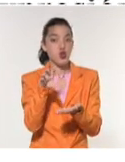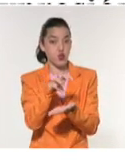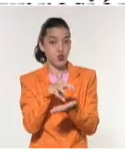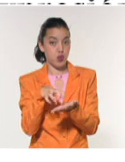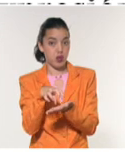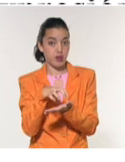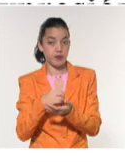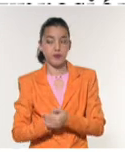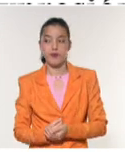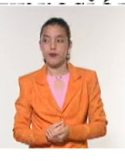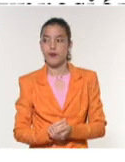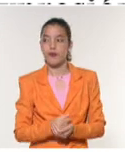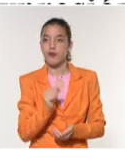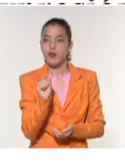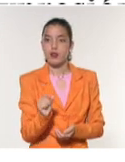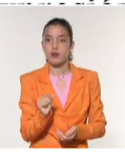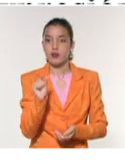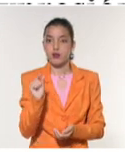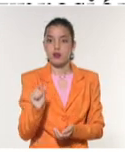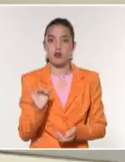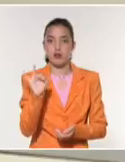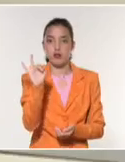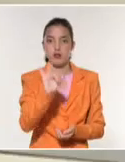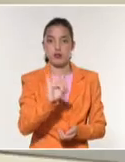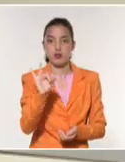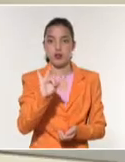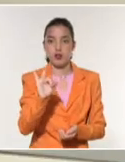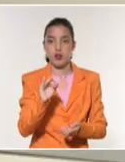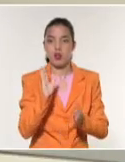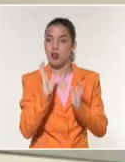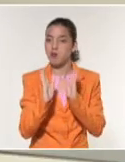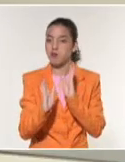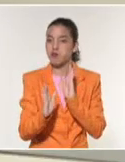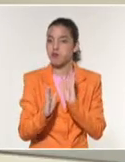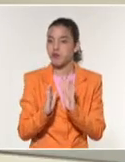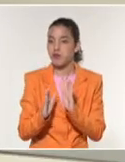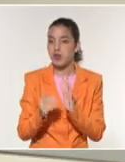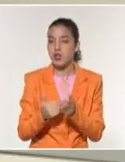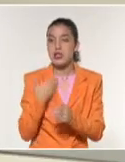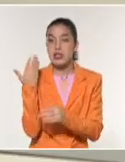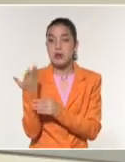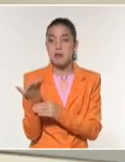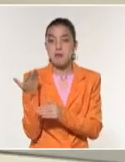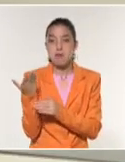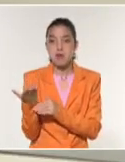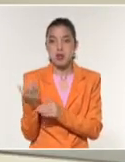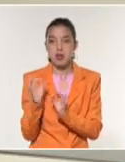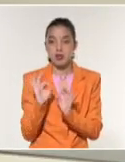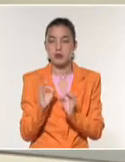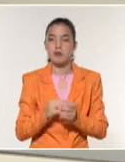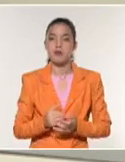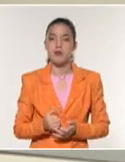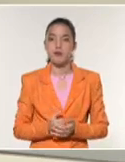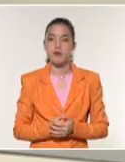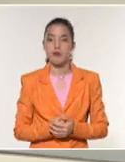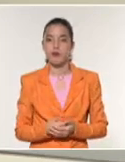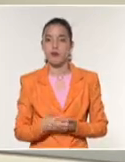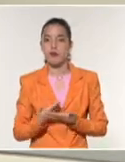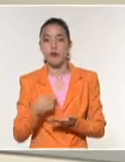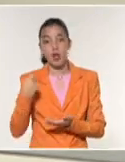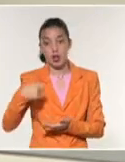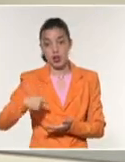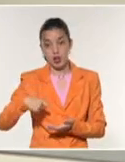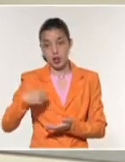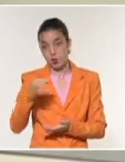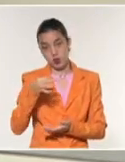7 ocasiones salió del municipio de Perico sin pedir la autorización correspondiente al tribunal municipal